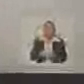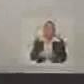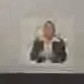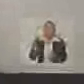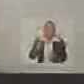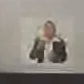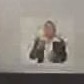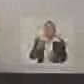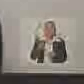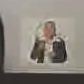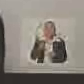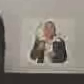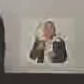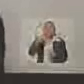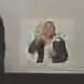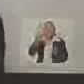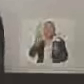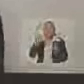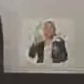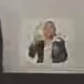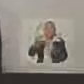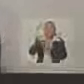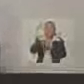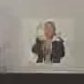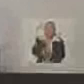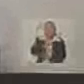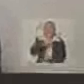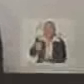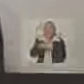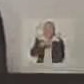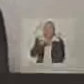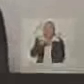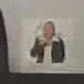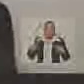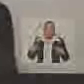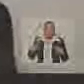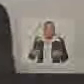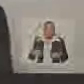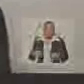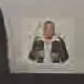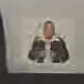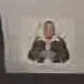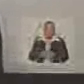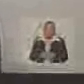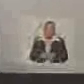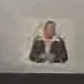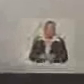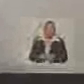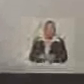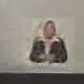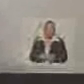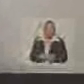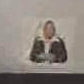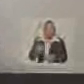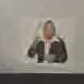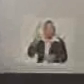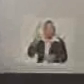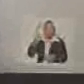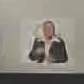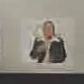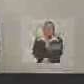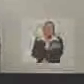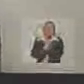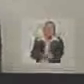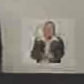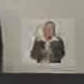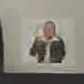como los factores criminógenos. La propuesta está en todos los sentidos de que vamos a atacar estos factores